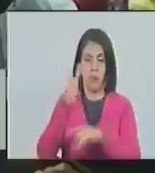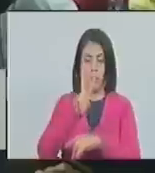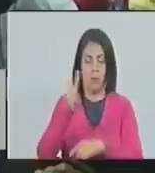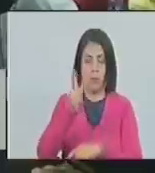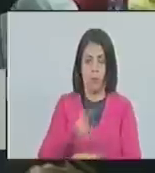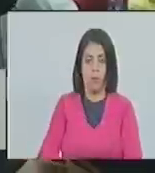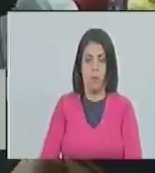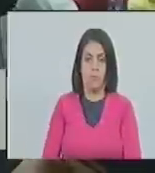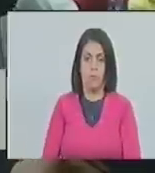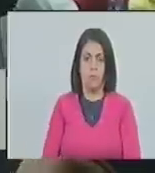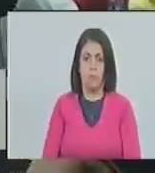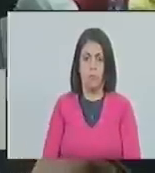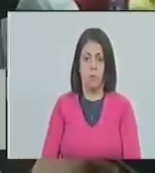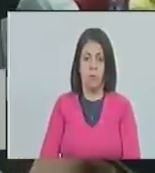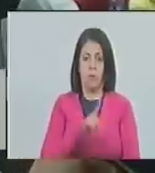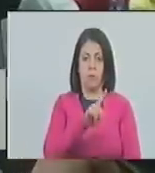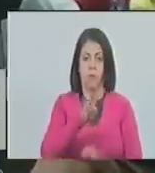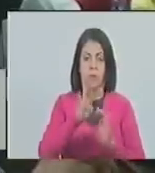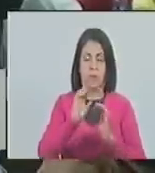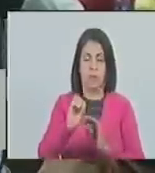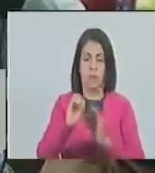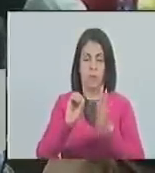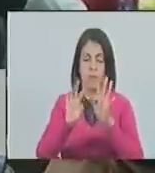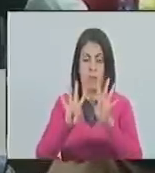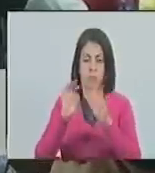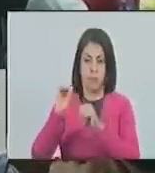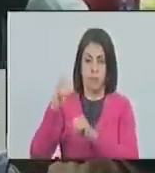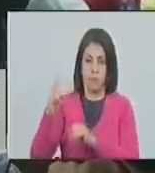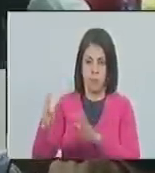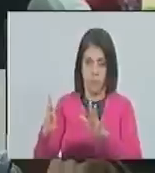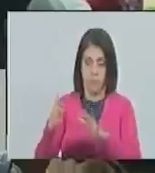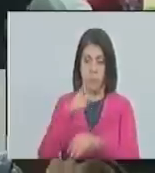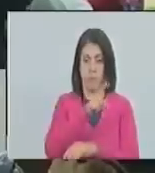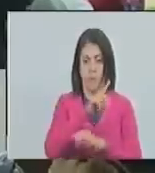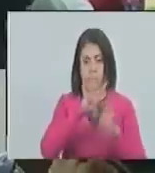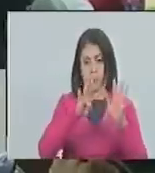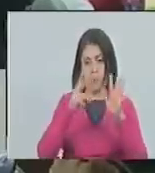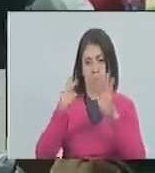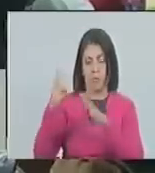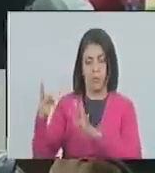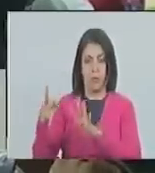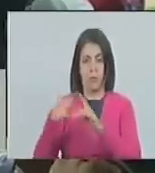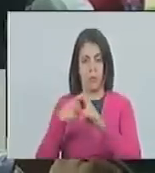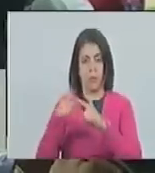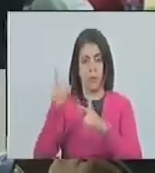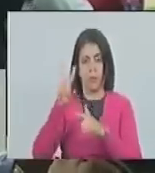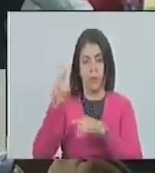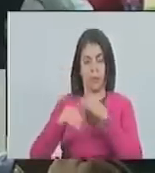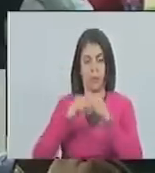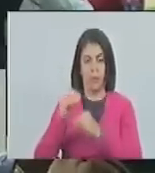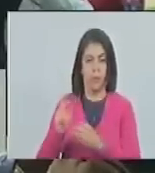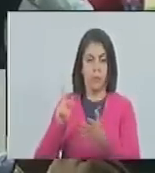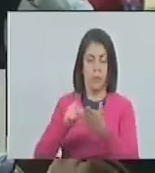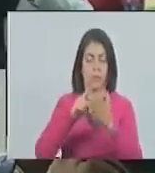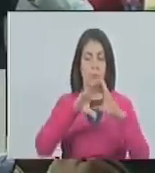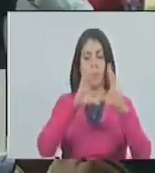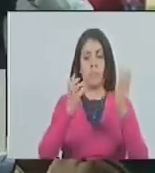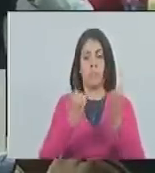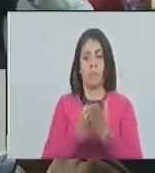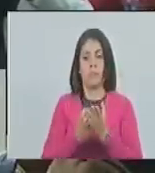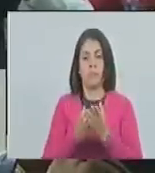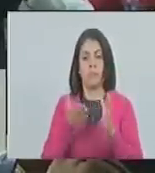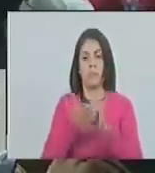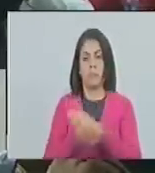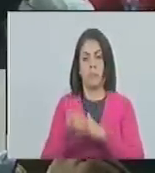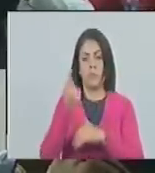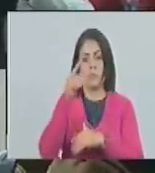Venezuela. Eso fue en 1909. En 1928, ya Venezuela se mostraba ante el mundo como